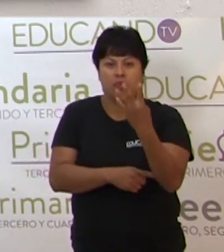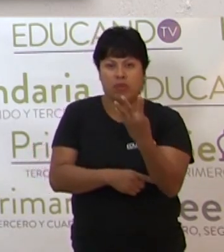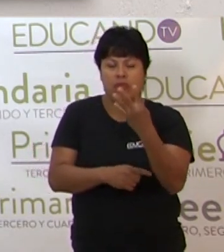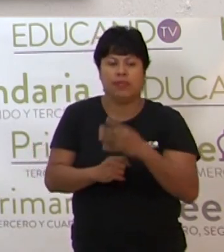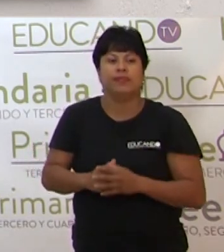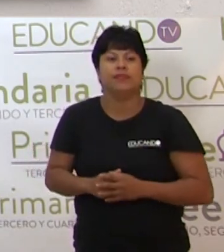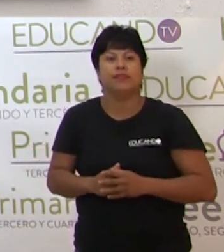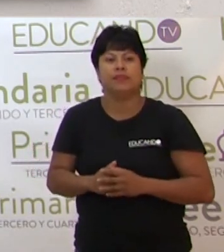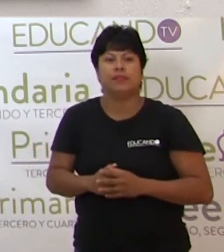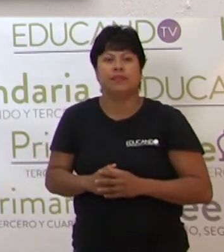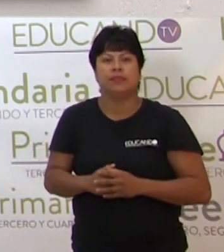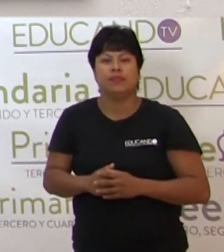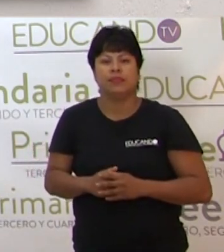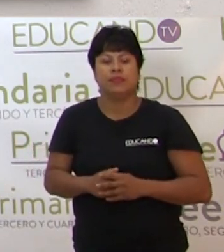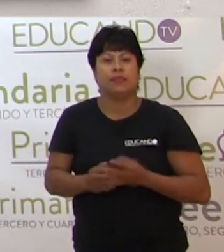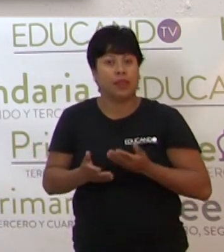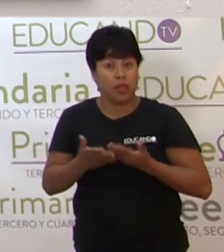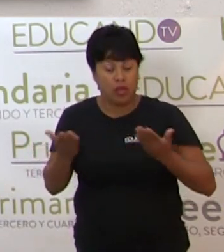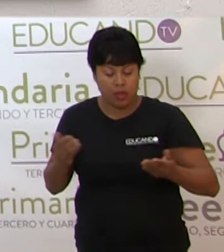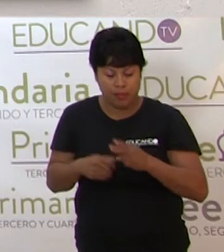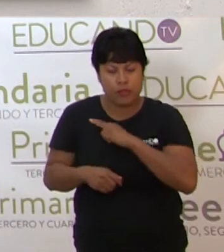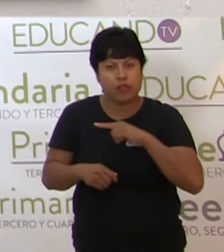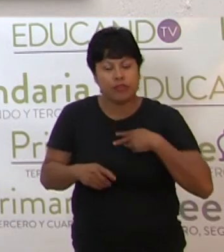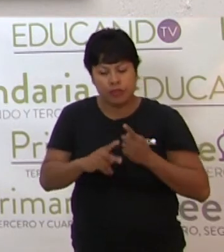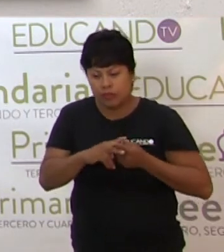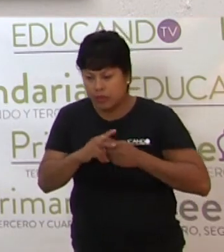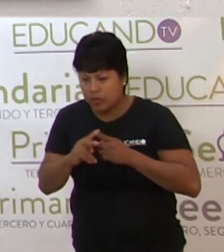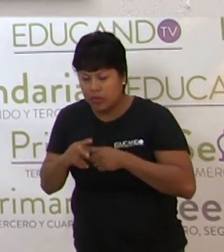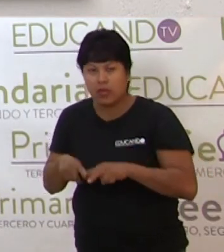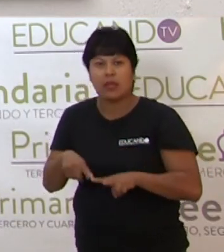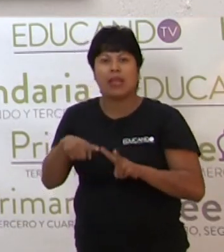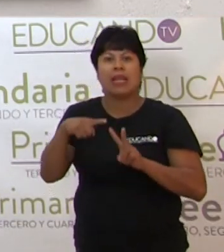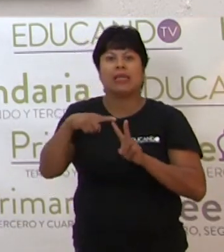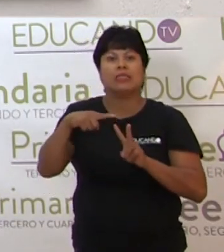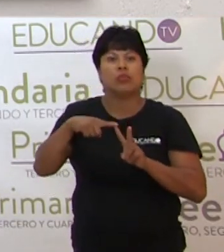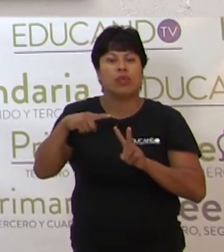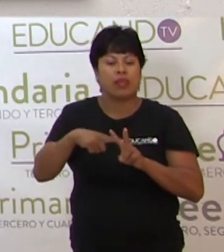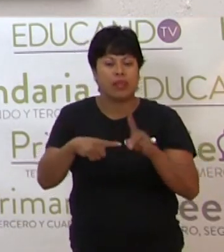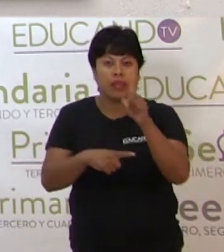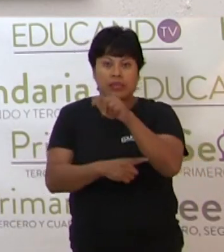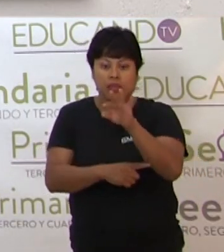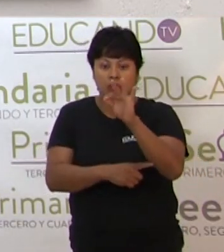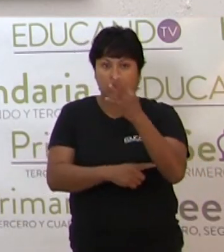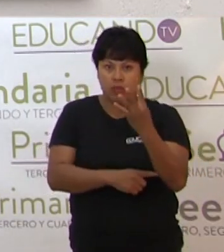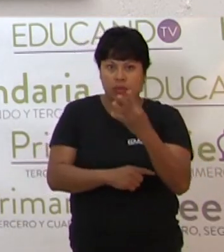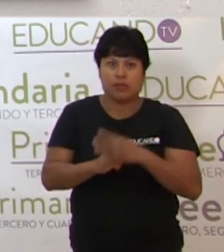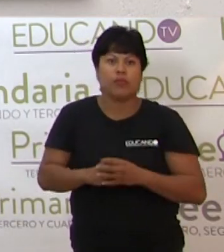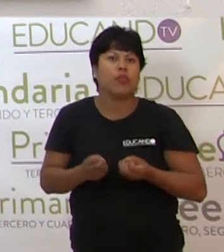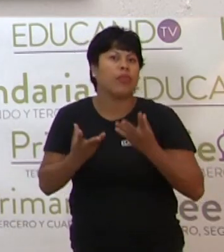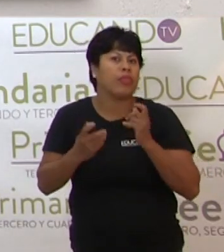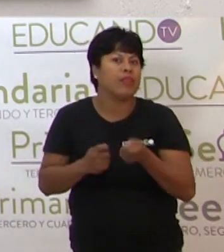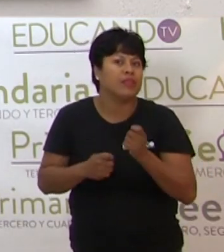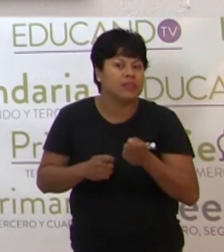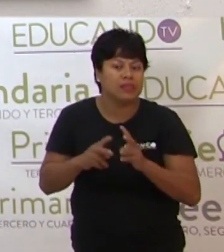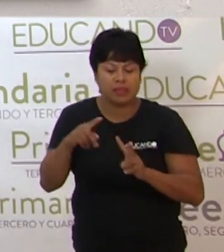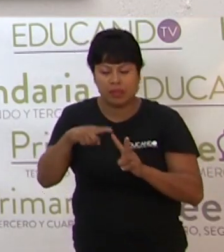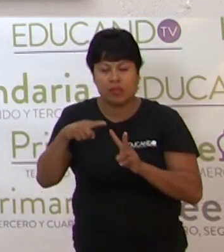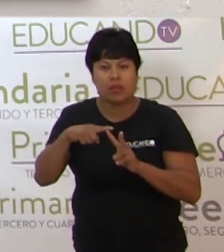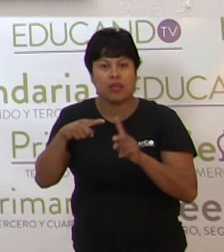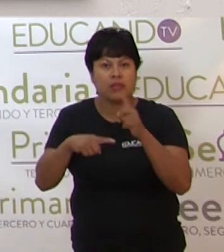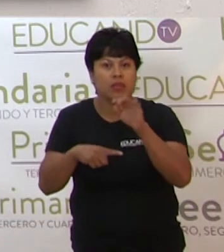144. ¿Sí? Ahora vamos a calcular la raíz cuadrada de 144. ¿Cuánto es su raíz cuadrada